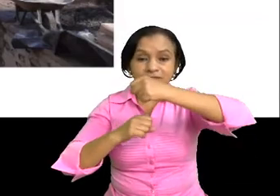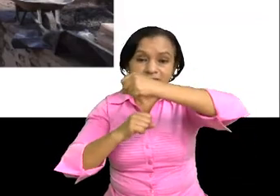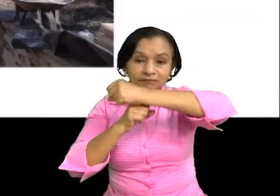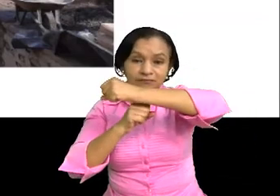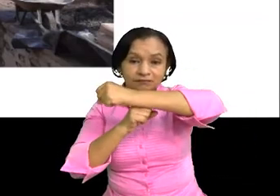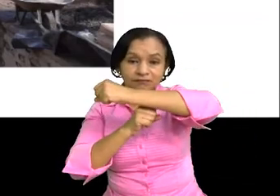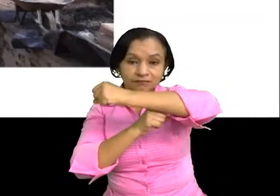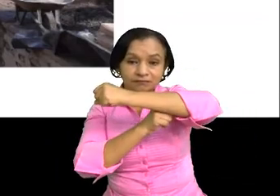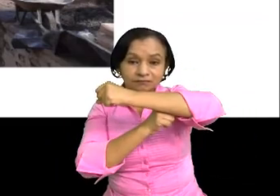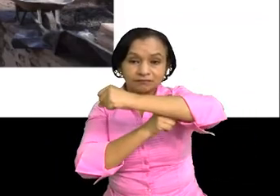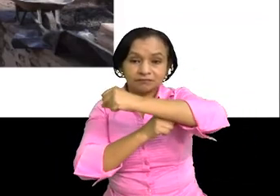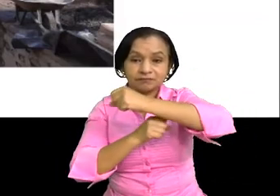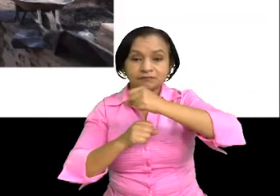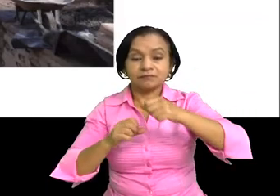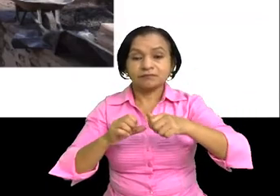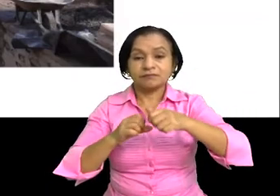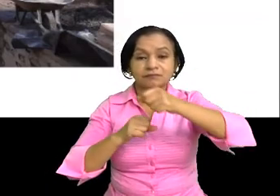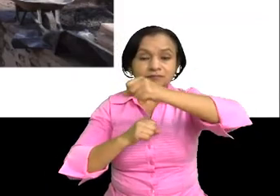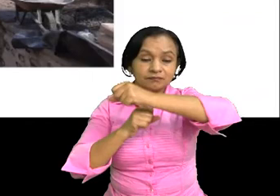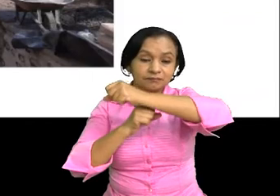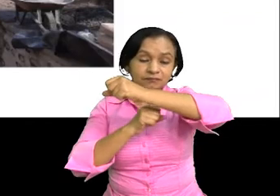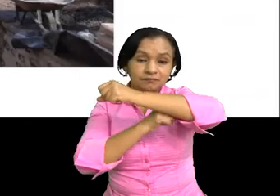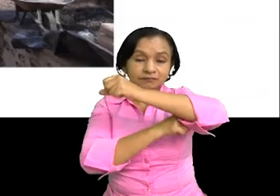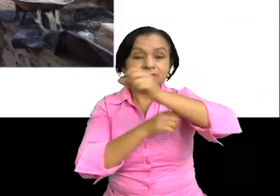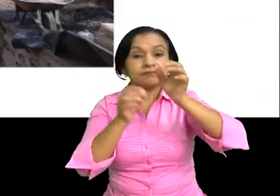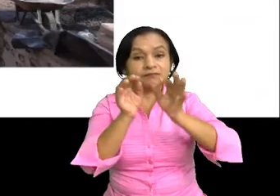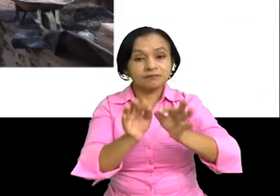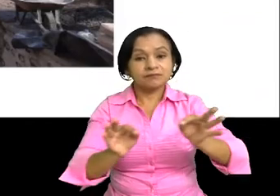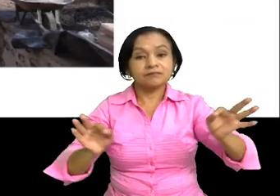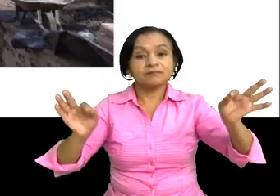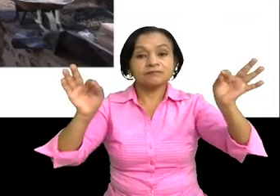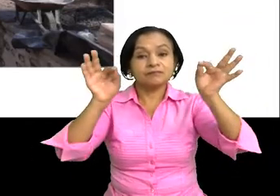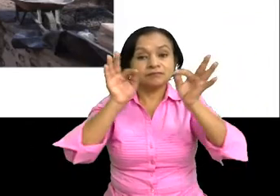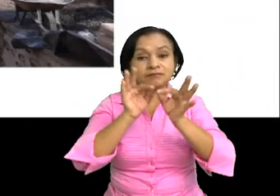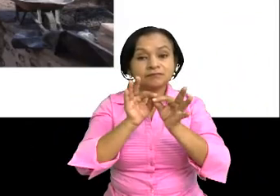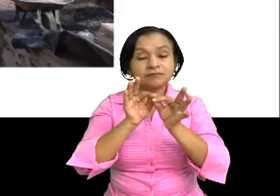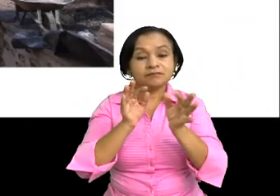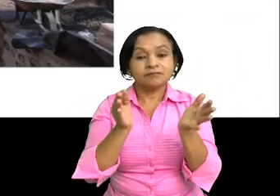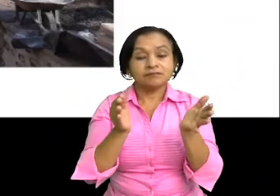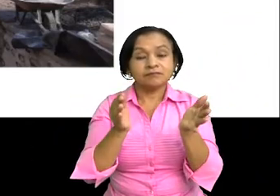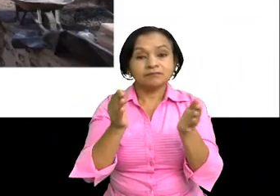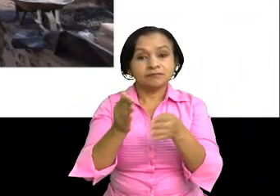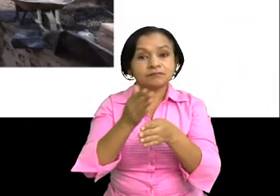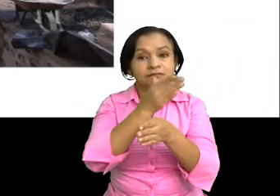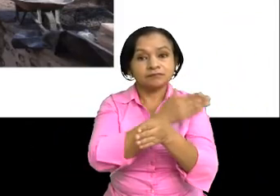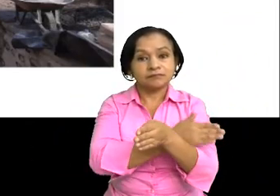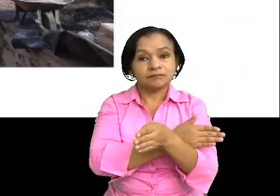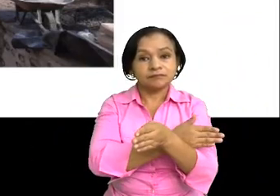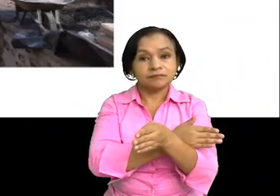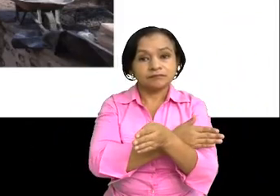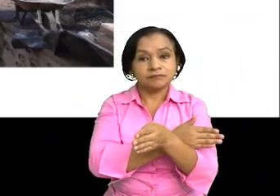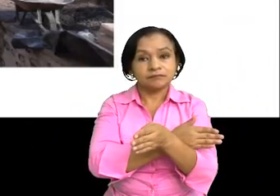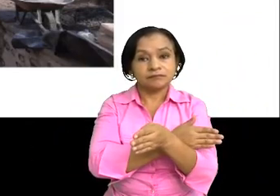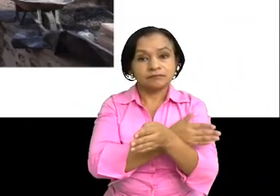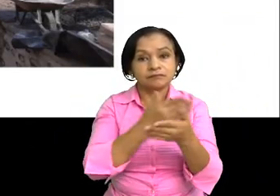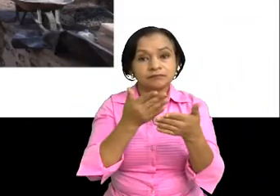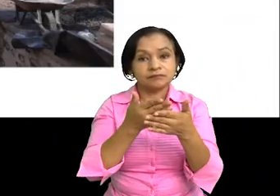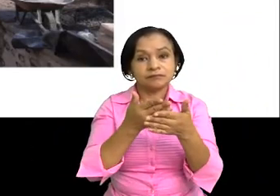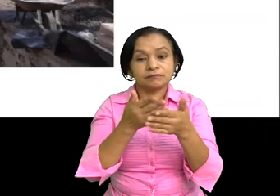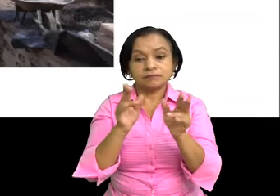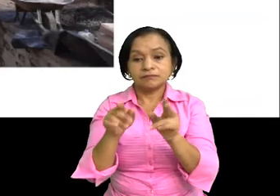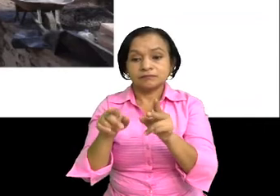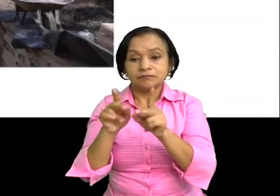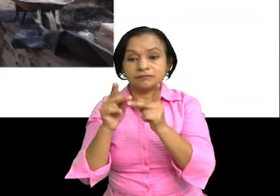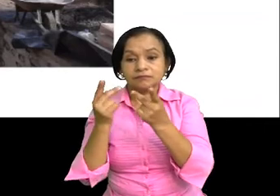ahí. Ese es un puente muy importante que estaba amenazado con cortar el acceso a la